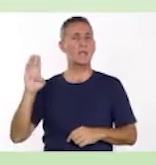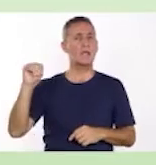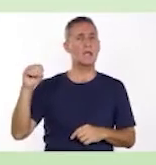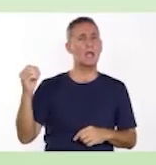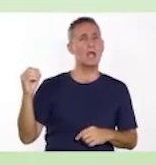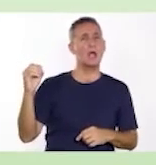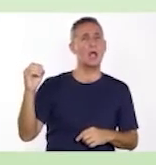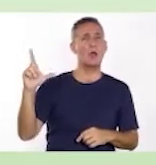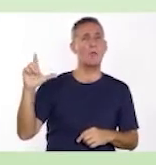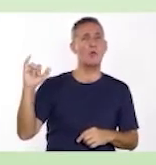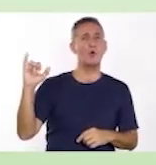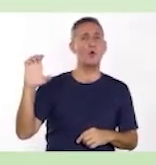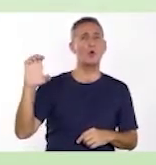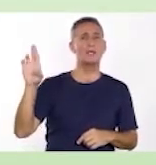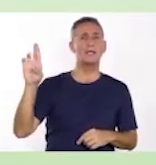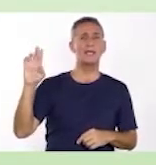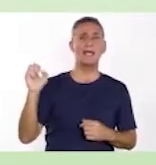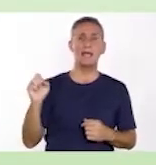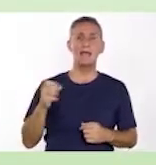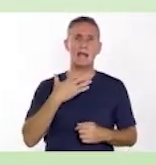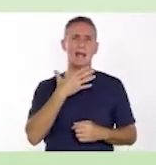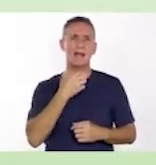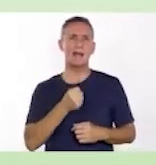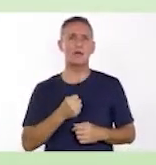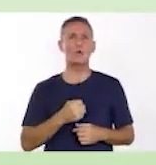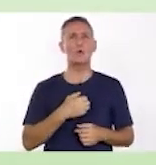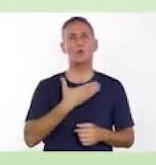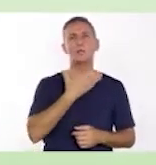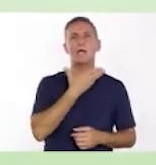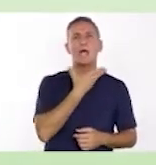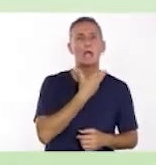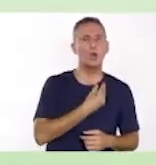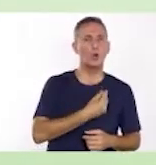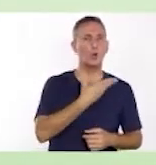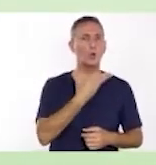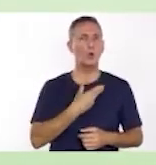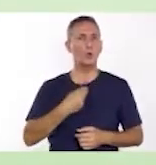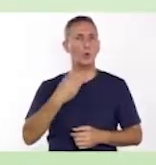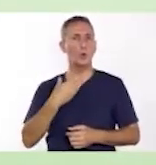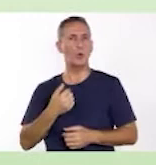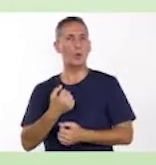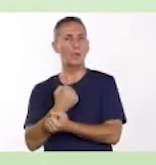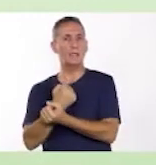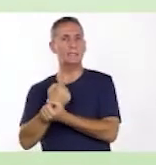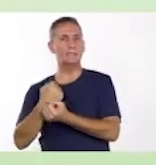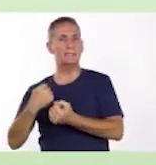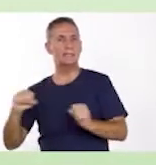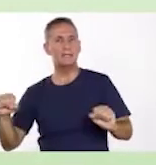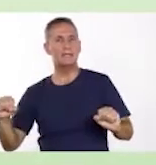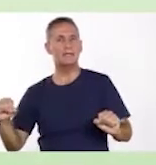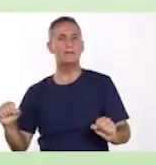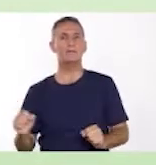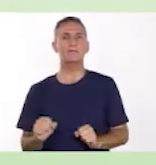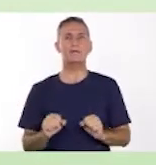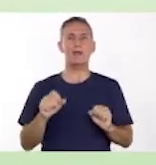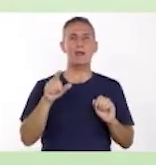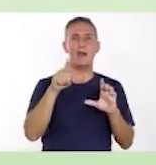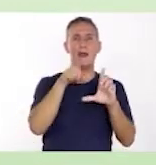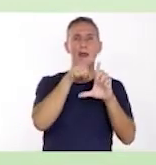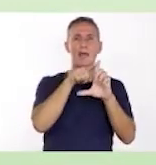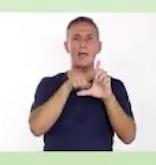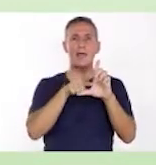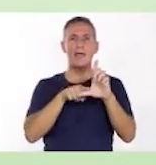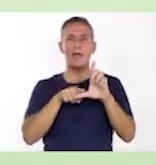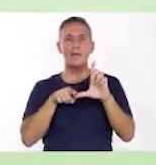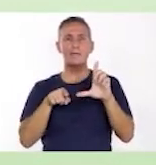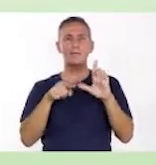Molière exalta la juventud a la que quiere liberar de restricciones absurdas. Nos vamos a dar